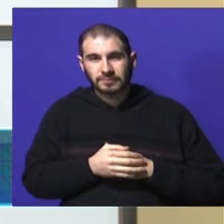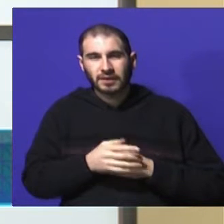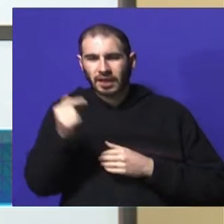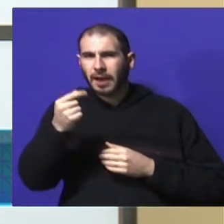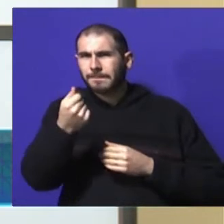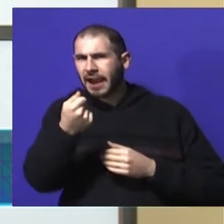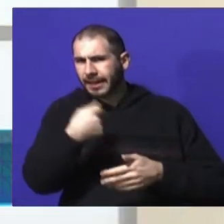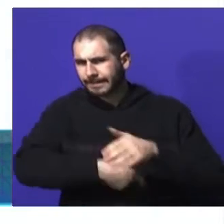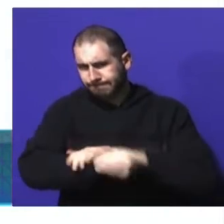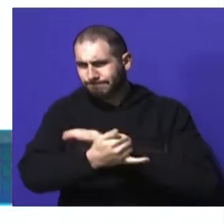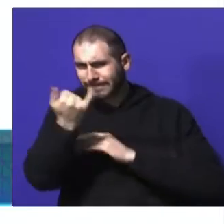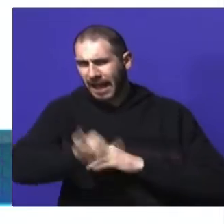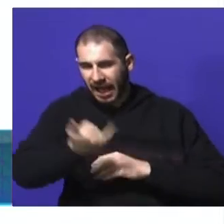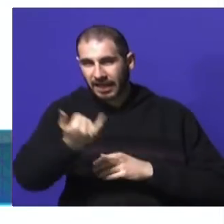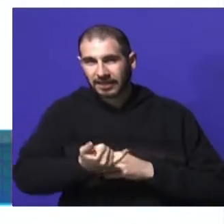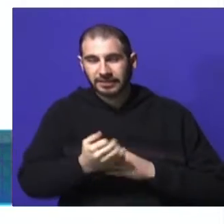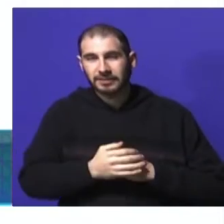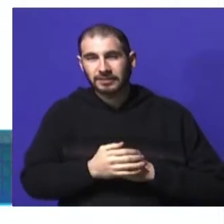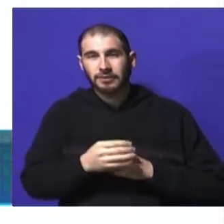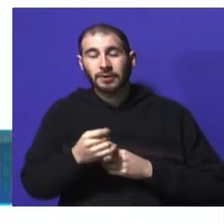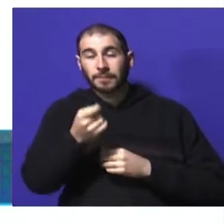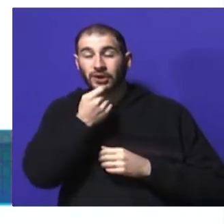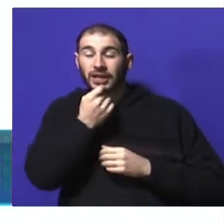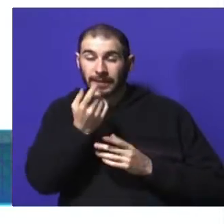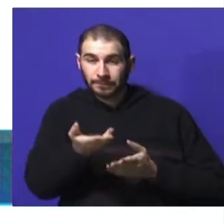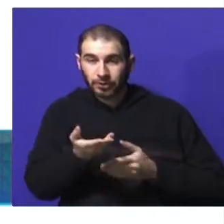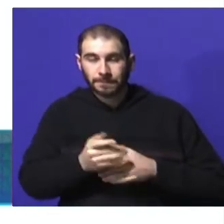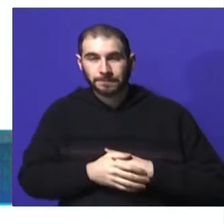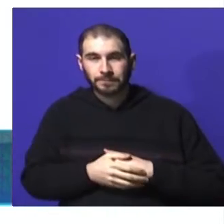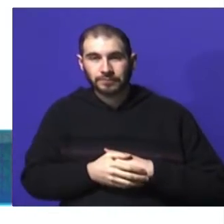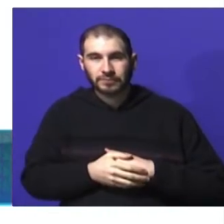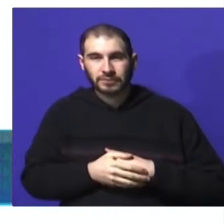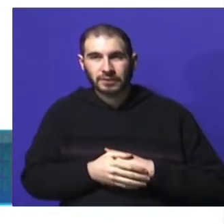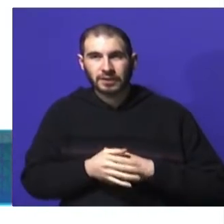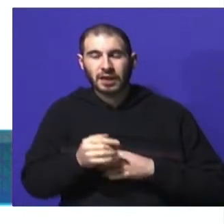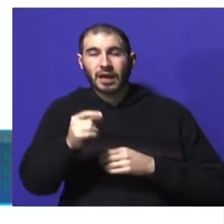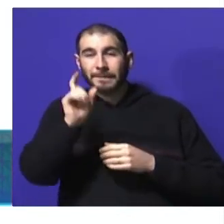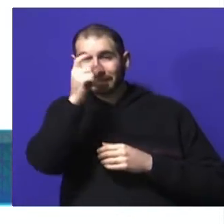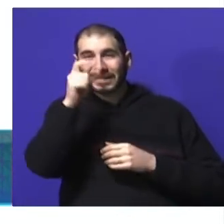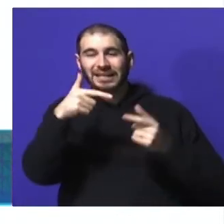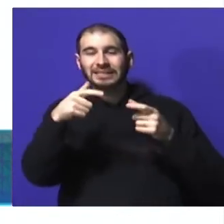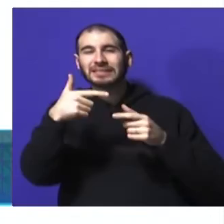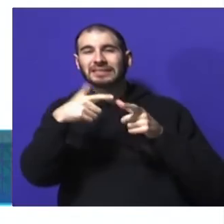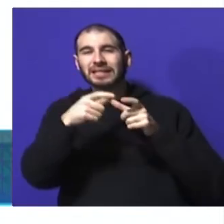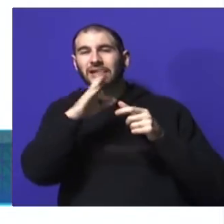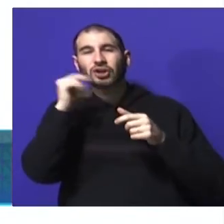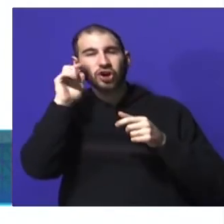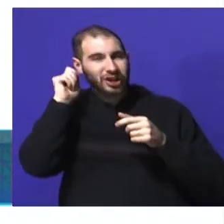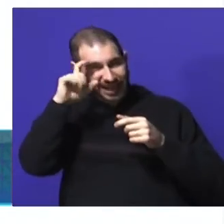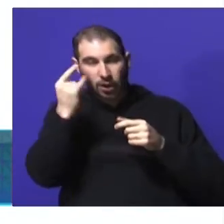dinero involucrado. Lo vimos, por ejemplo, cuando la minera San Jorge intentó establecerse en